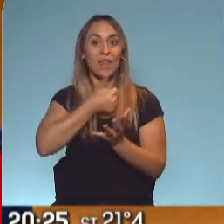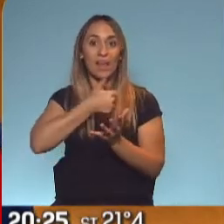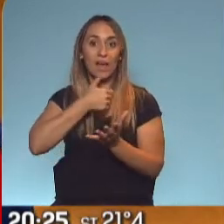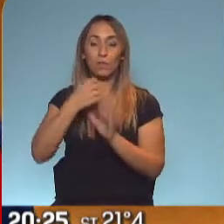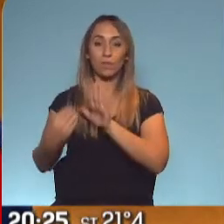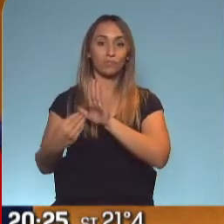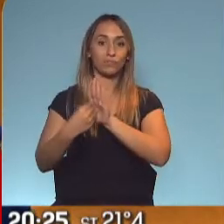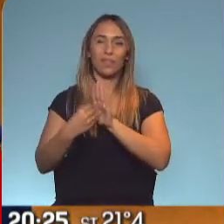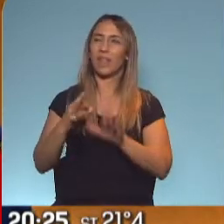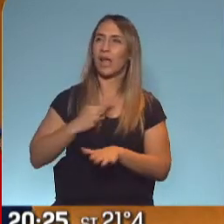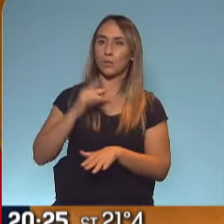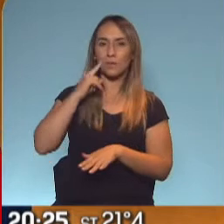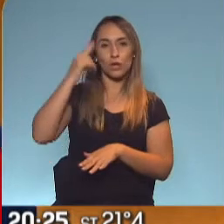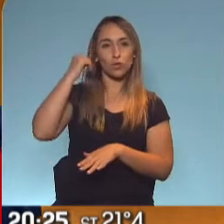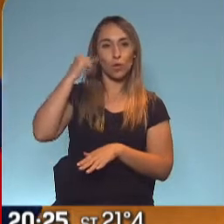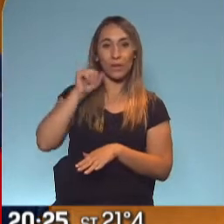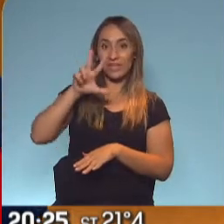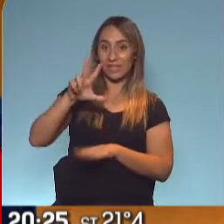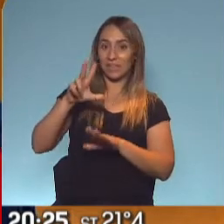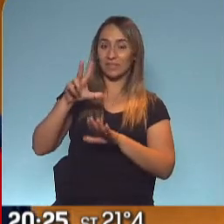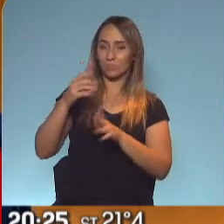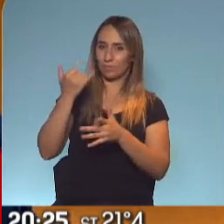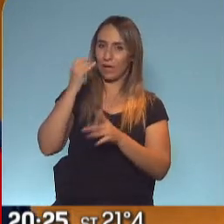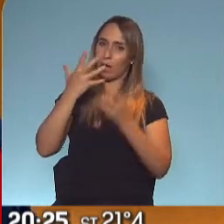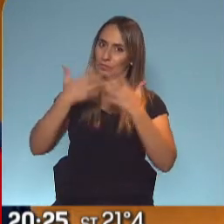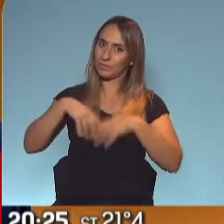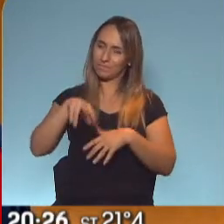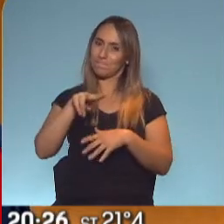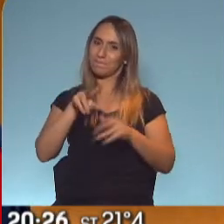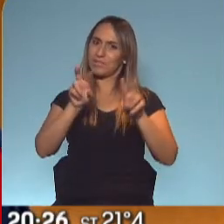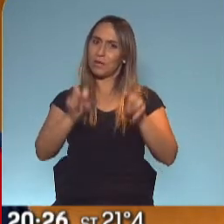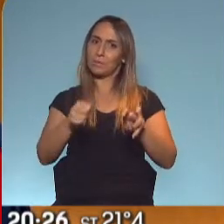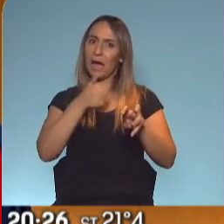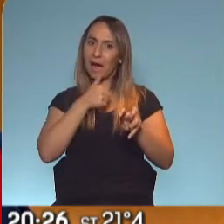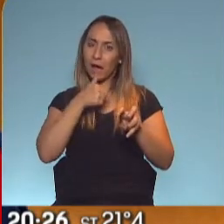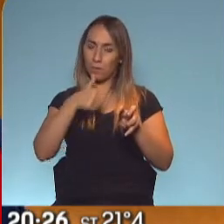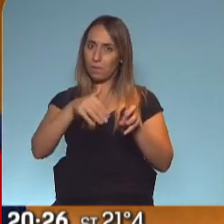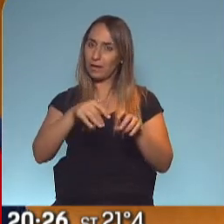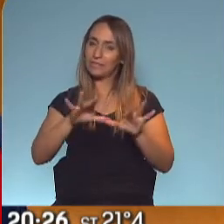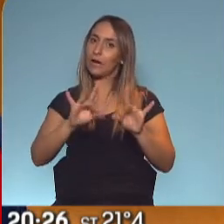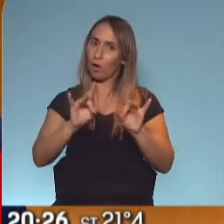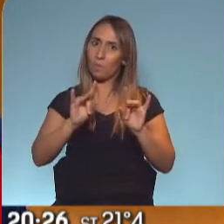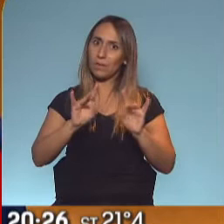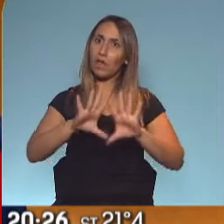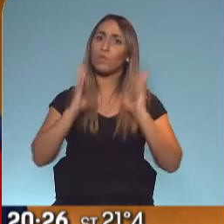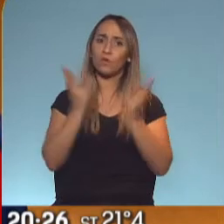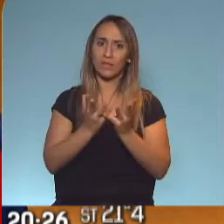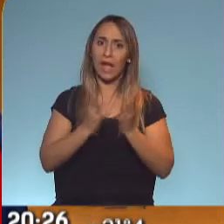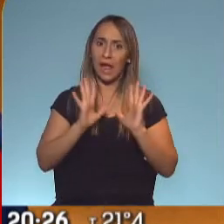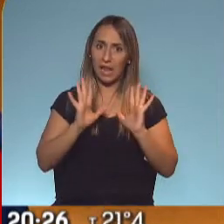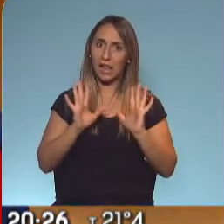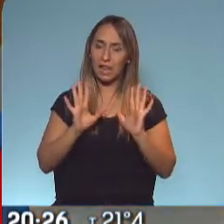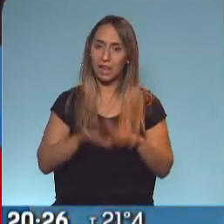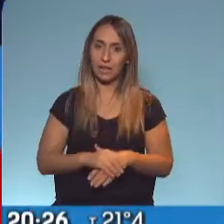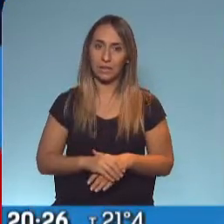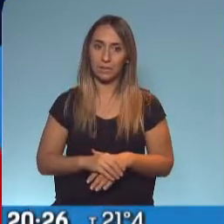año 1993 ya se veía que el tema del agua iba a ser un tema mundial, un tema crítico, un tema de política mundial,